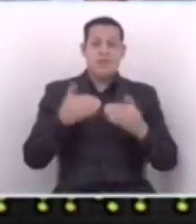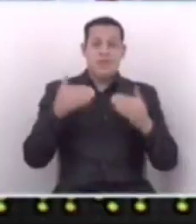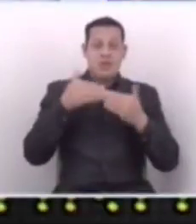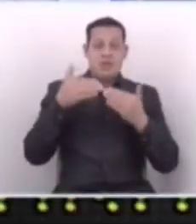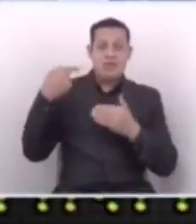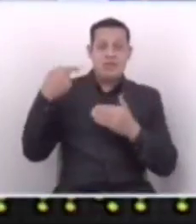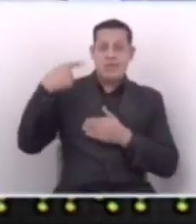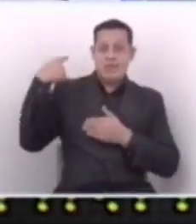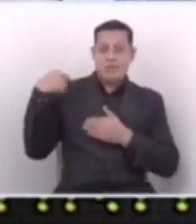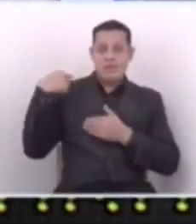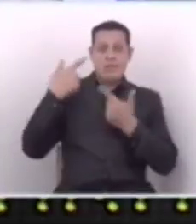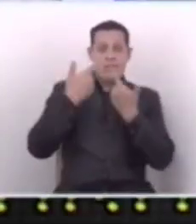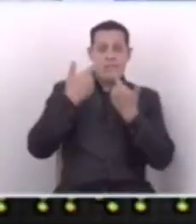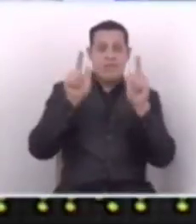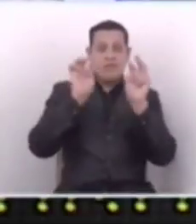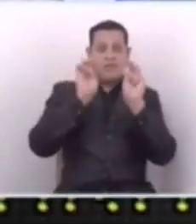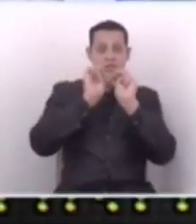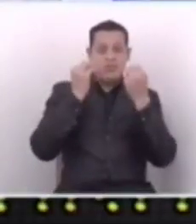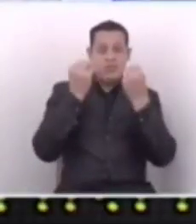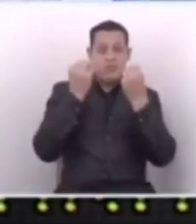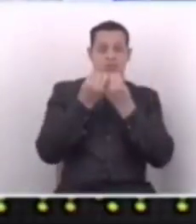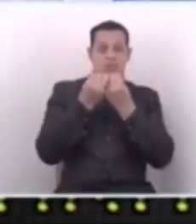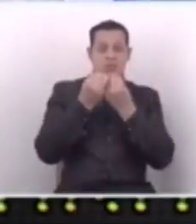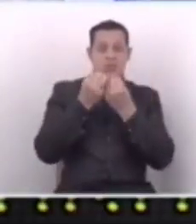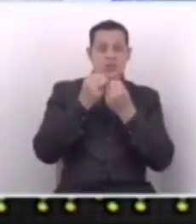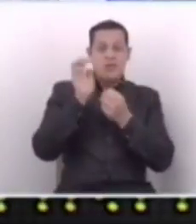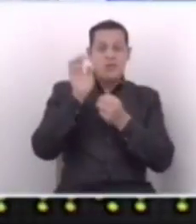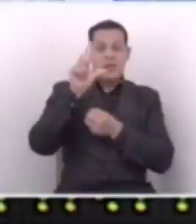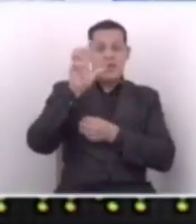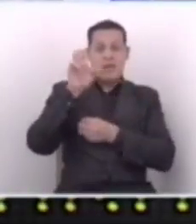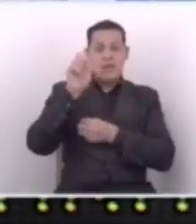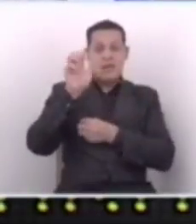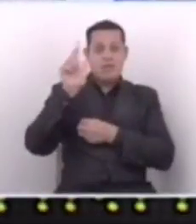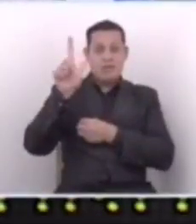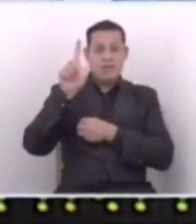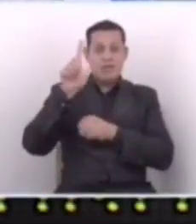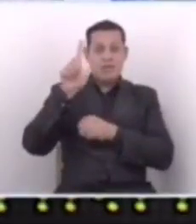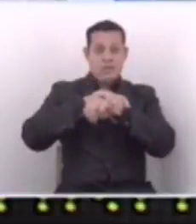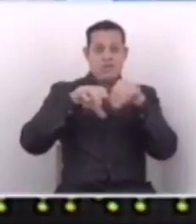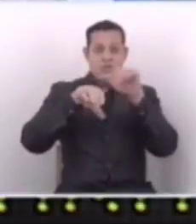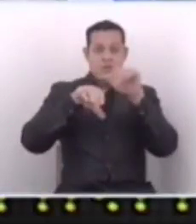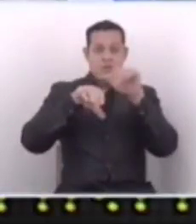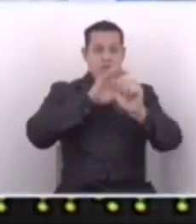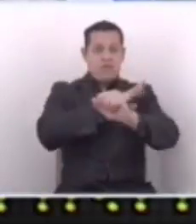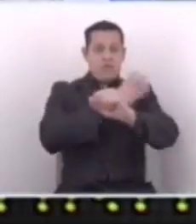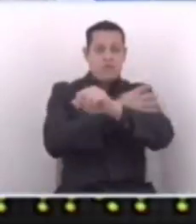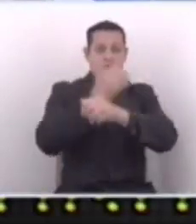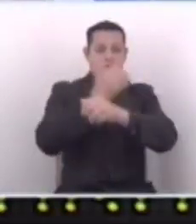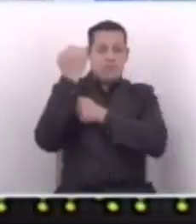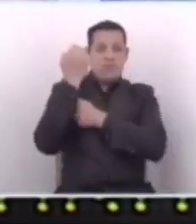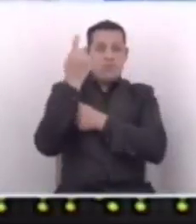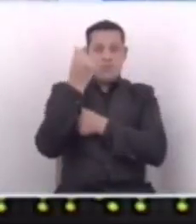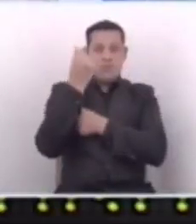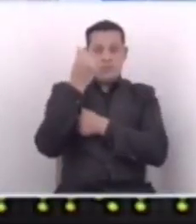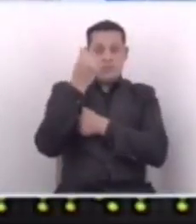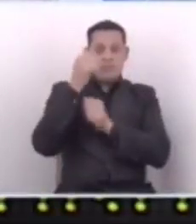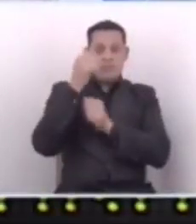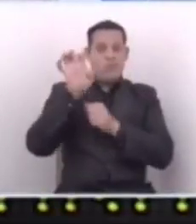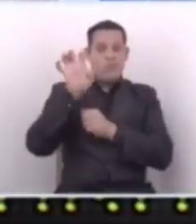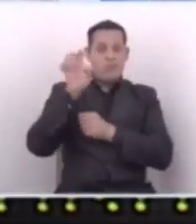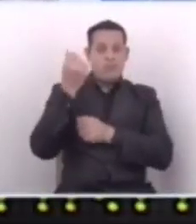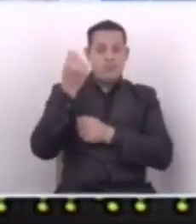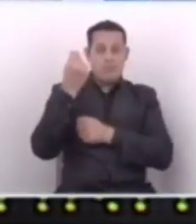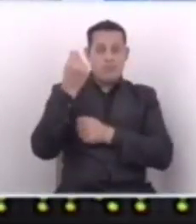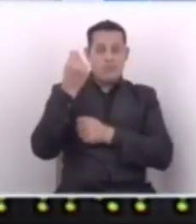también ayer... Dejar libre al pandillero identificado como alias El Letal, que fue localizado con la Fuerza Armada con dinero en efectivo producto